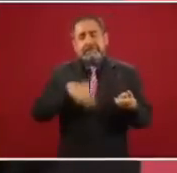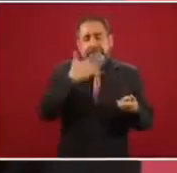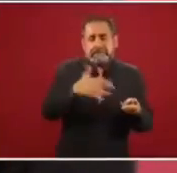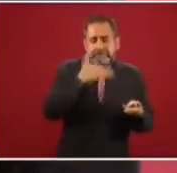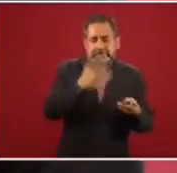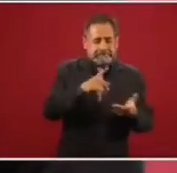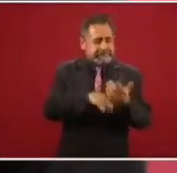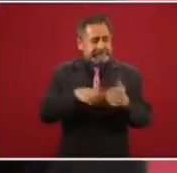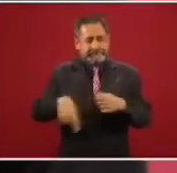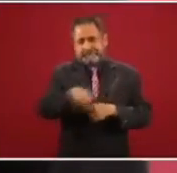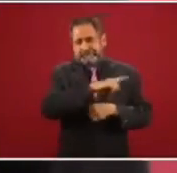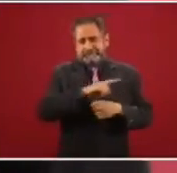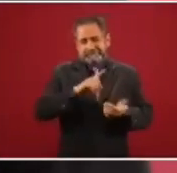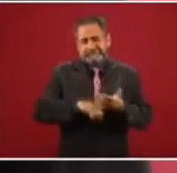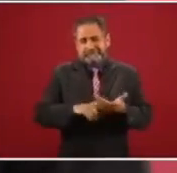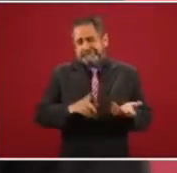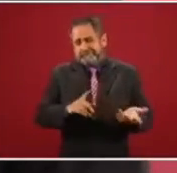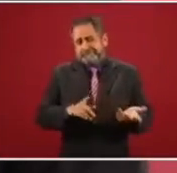cáncer